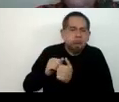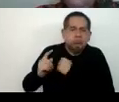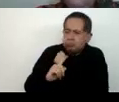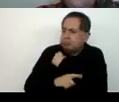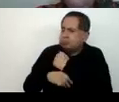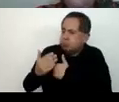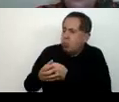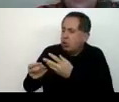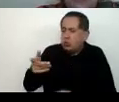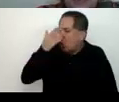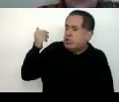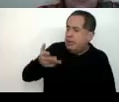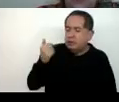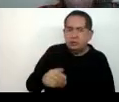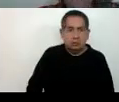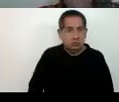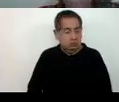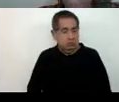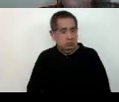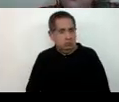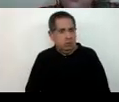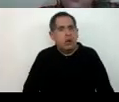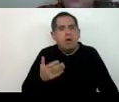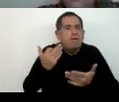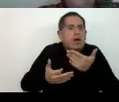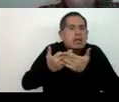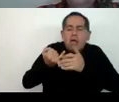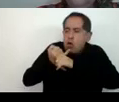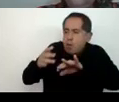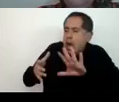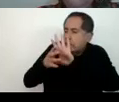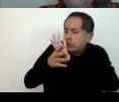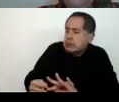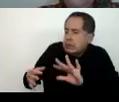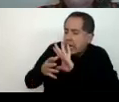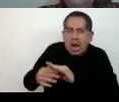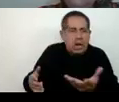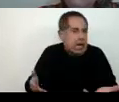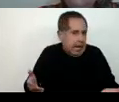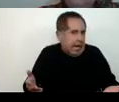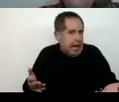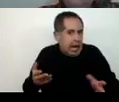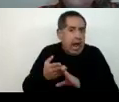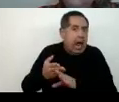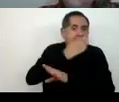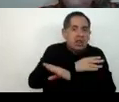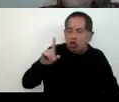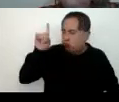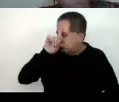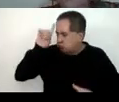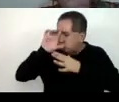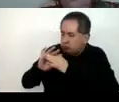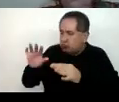muchas veces esto tiene que ver con la desinformación. El no haber llevado una educación